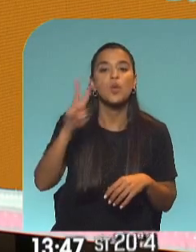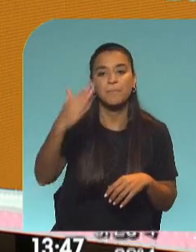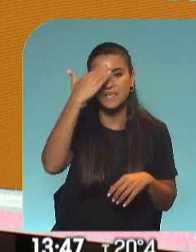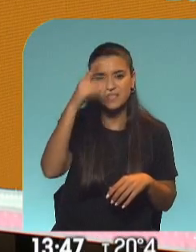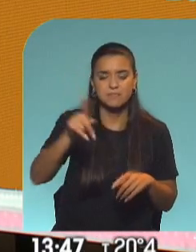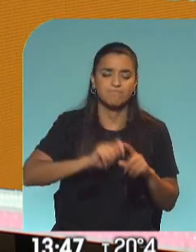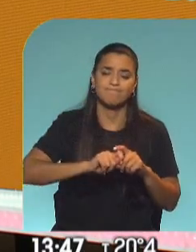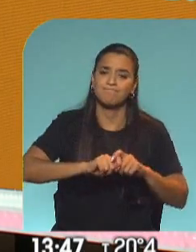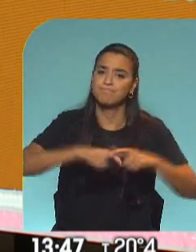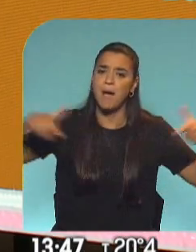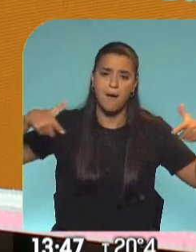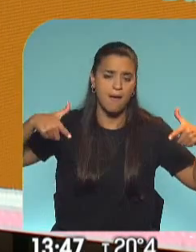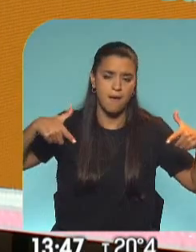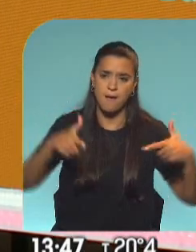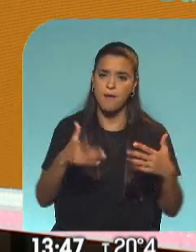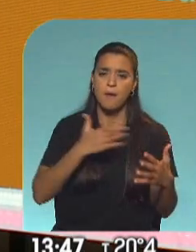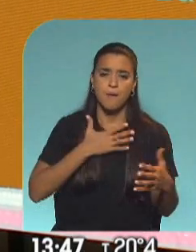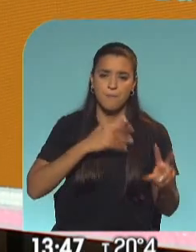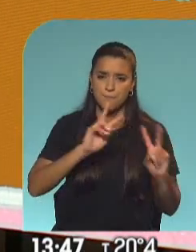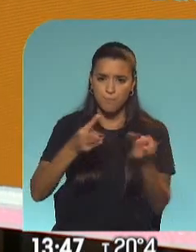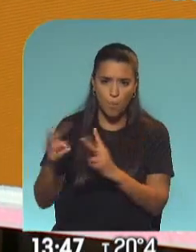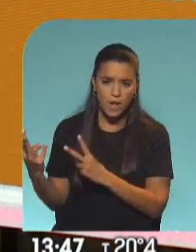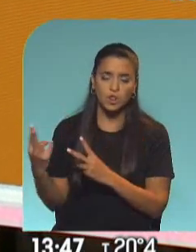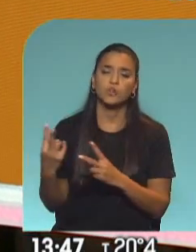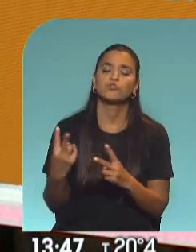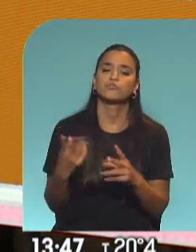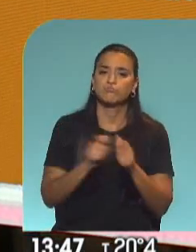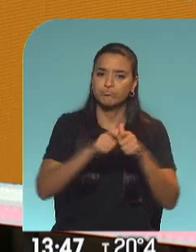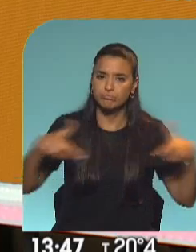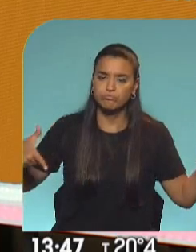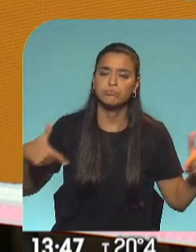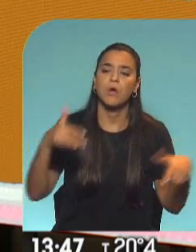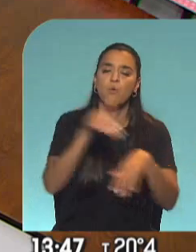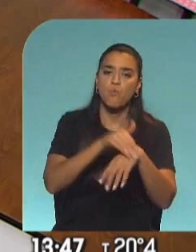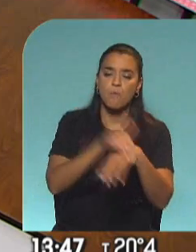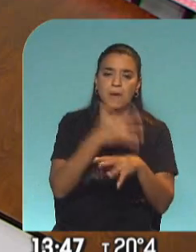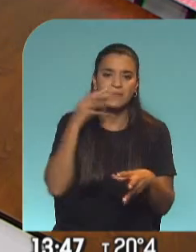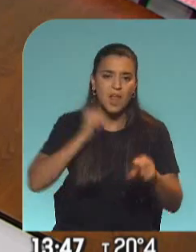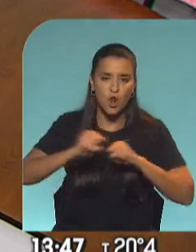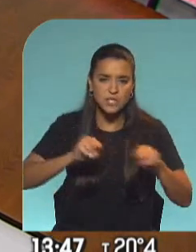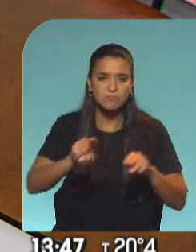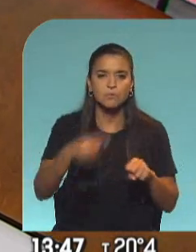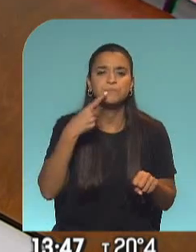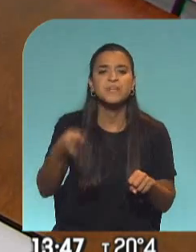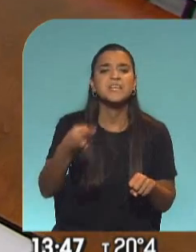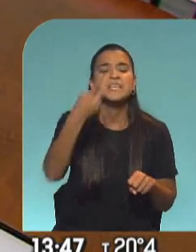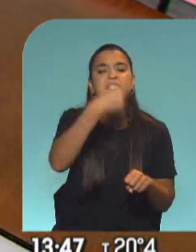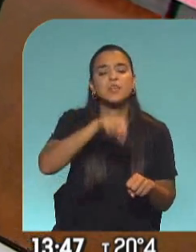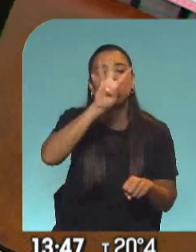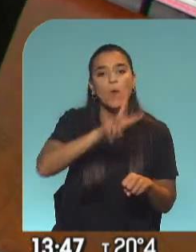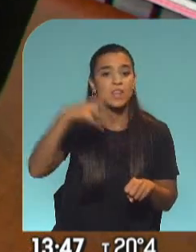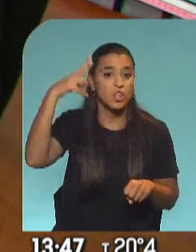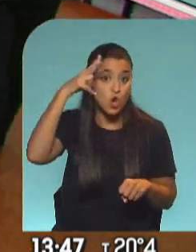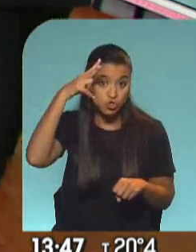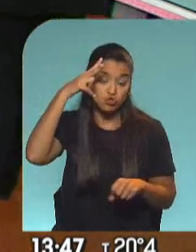el pico de los casos de las víctimas justamente de víctimas del terrorismo internacional. En este caso,